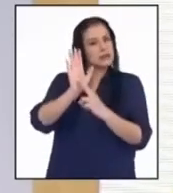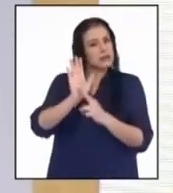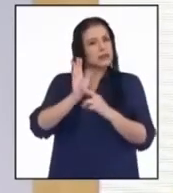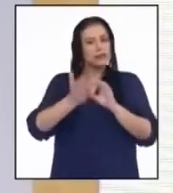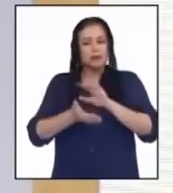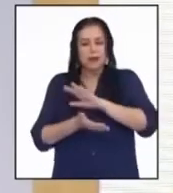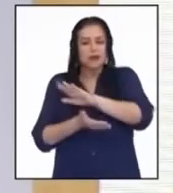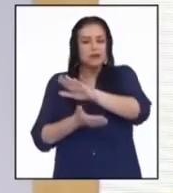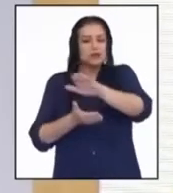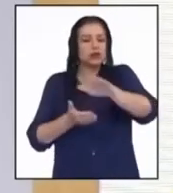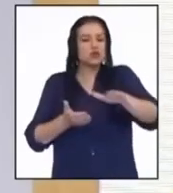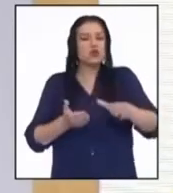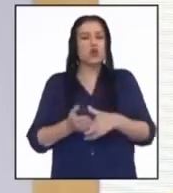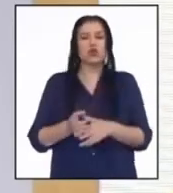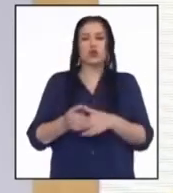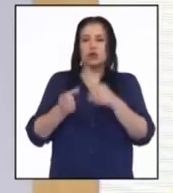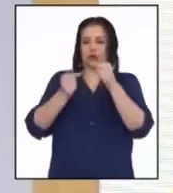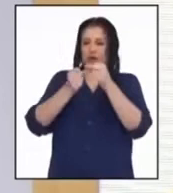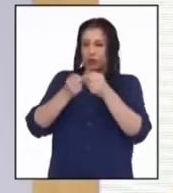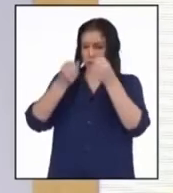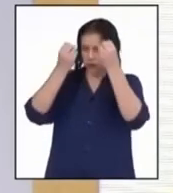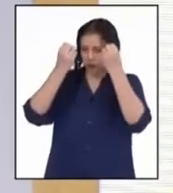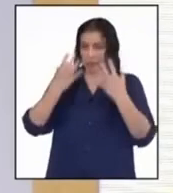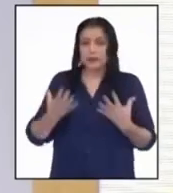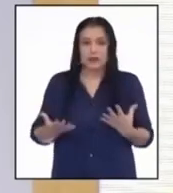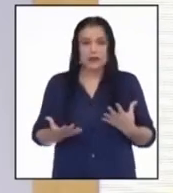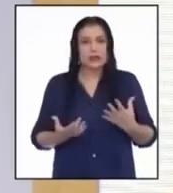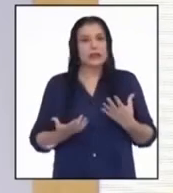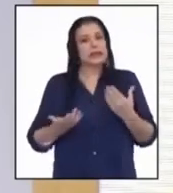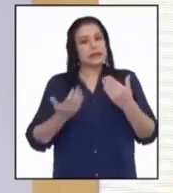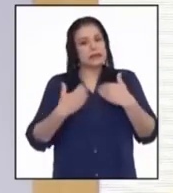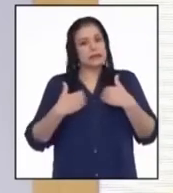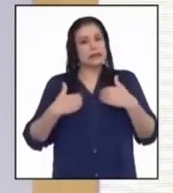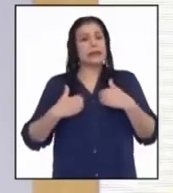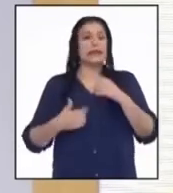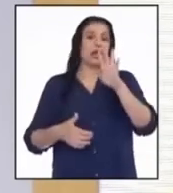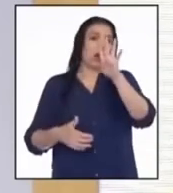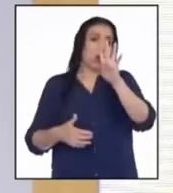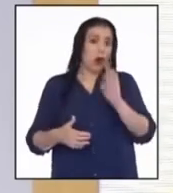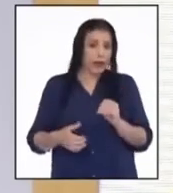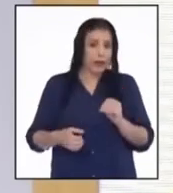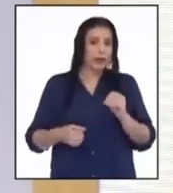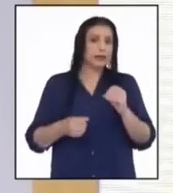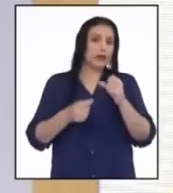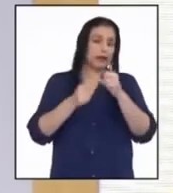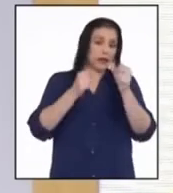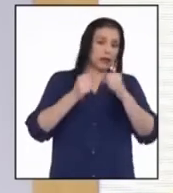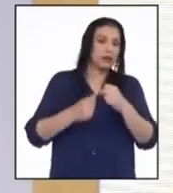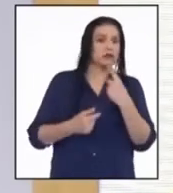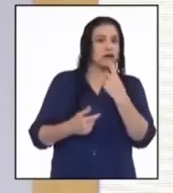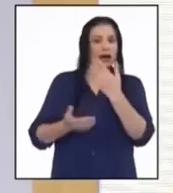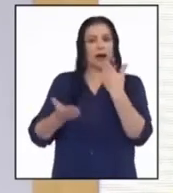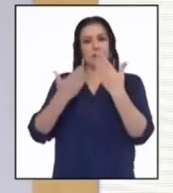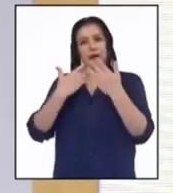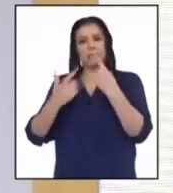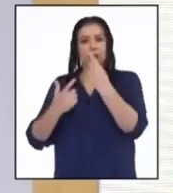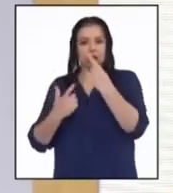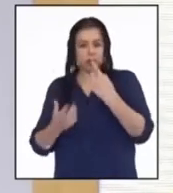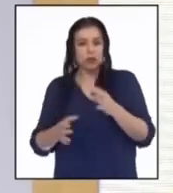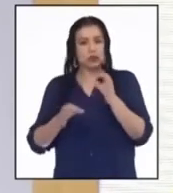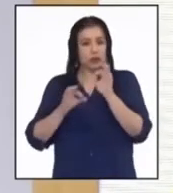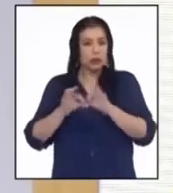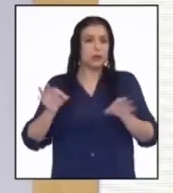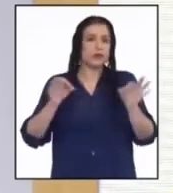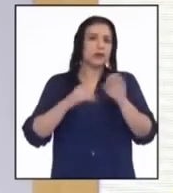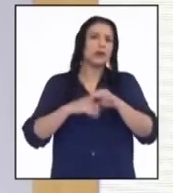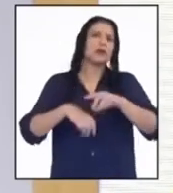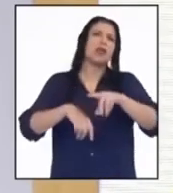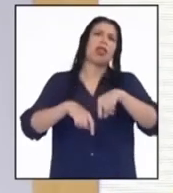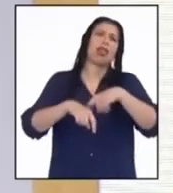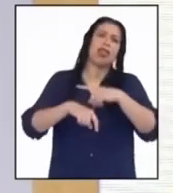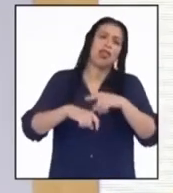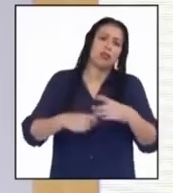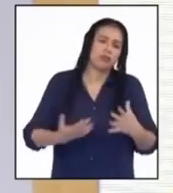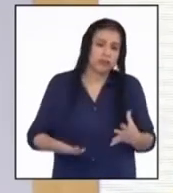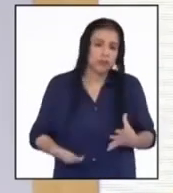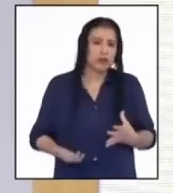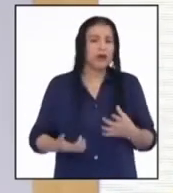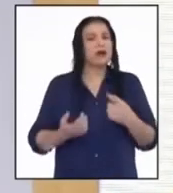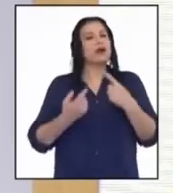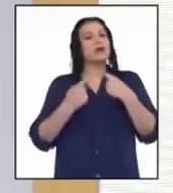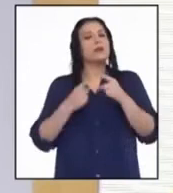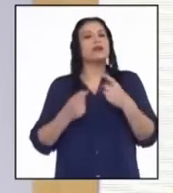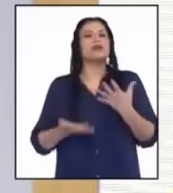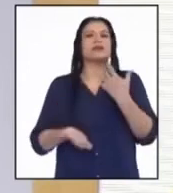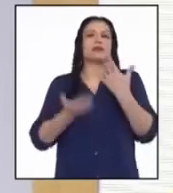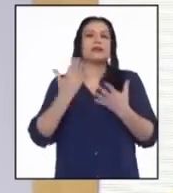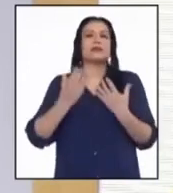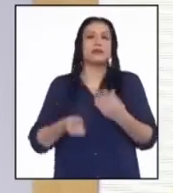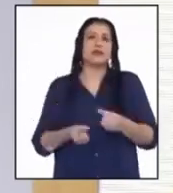de toda la cantidad de datos. Claro, si se obtienen 40 datos, hablar por cada uno de ellos, aunque son importantes, sería algo tedioso. Imagínense